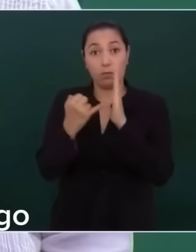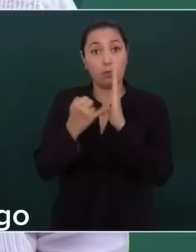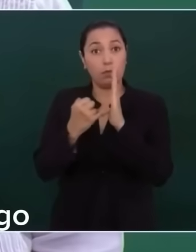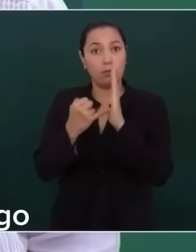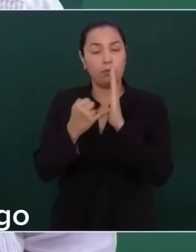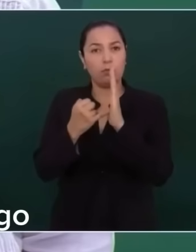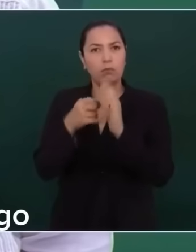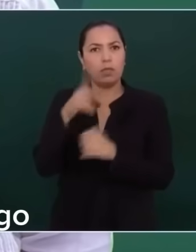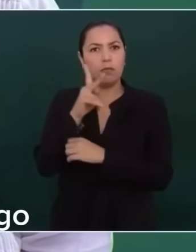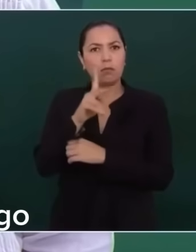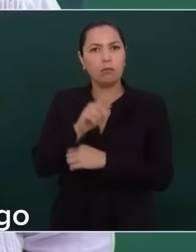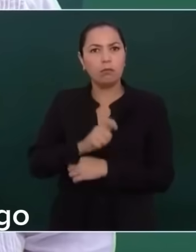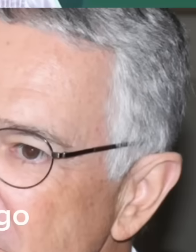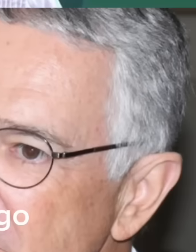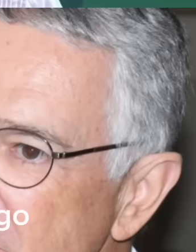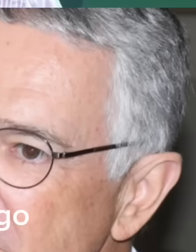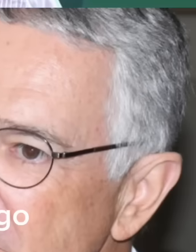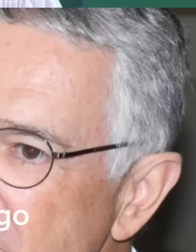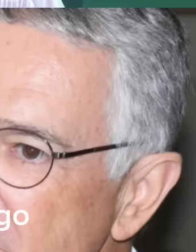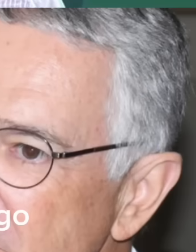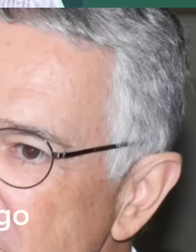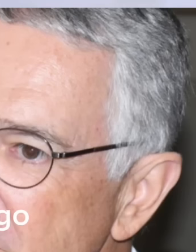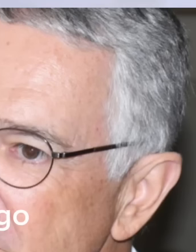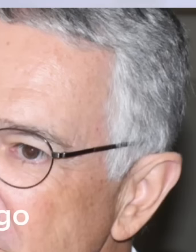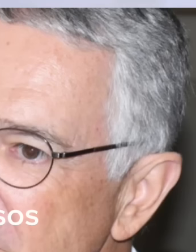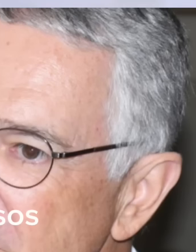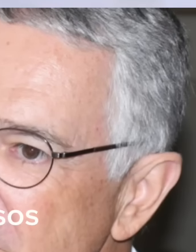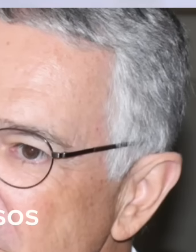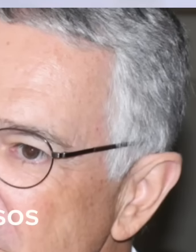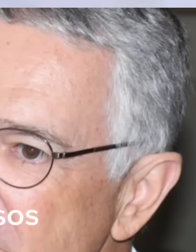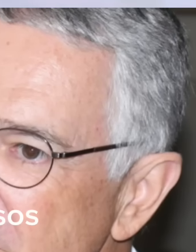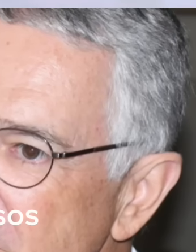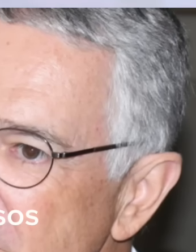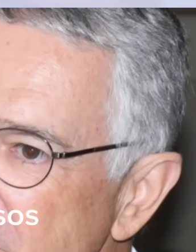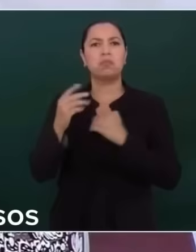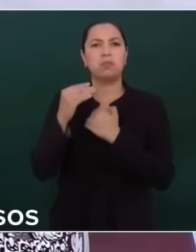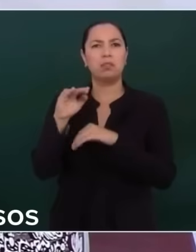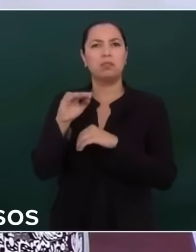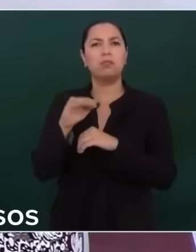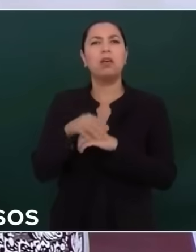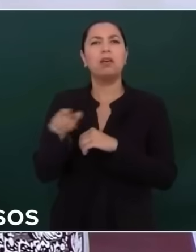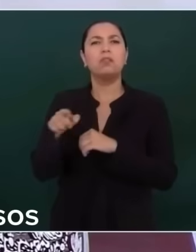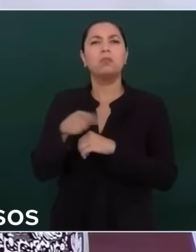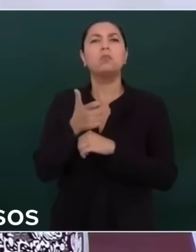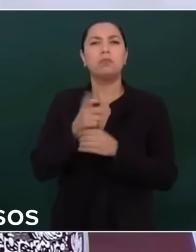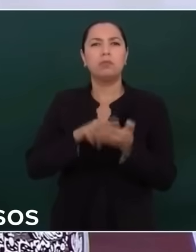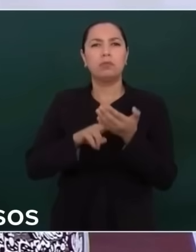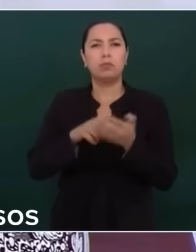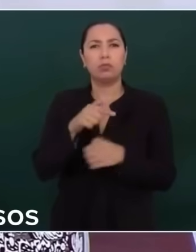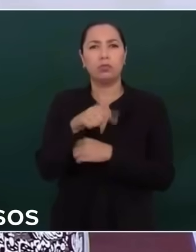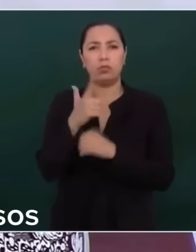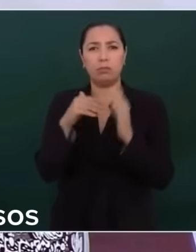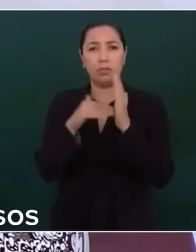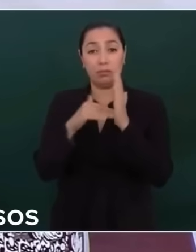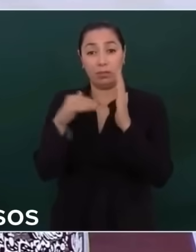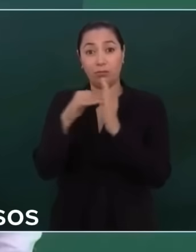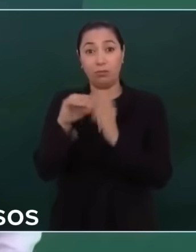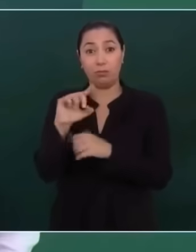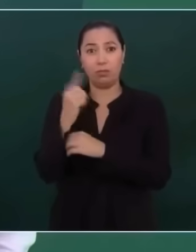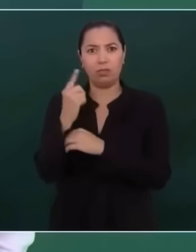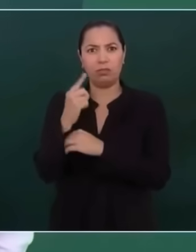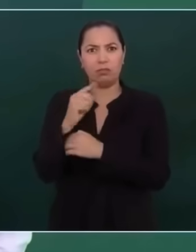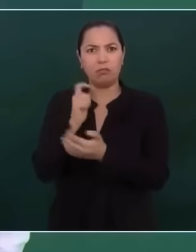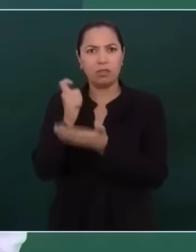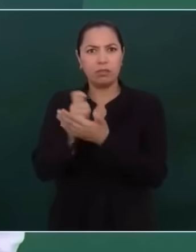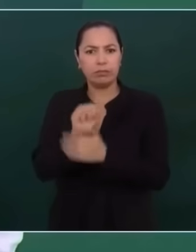Se le acabó el plazo a Ricardo Salinas Pliego y tendrá que pagar 25 mil millones de